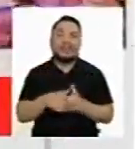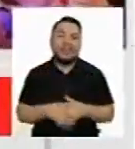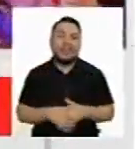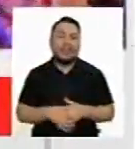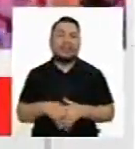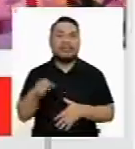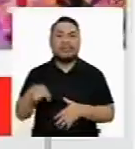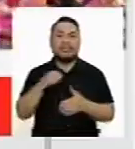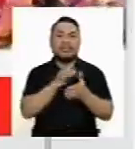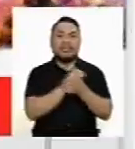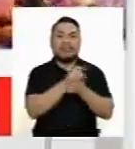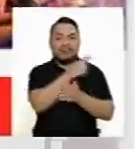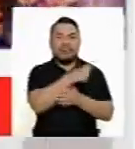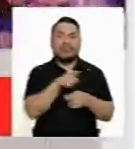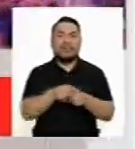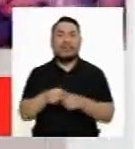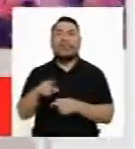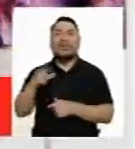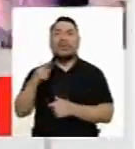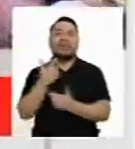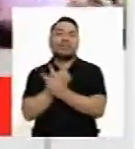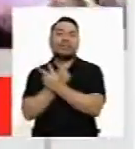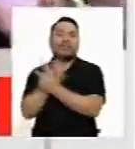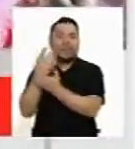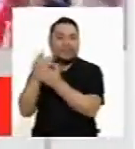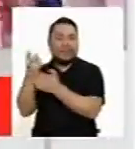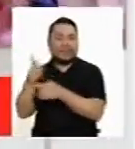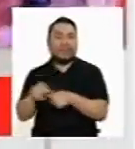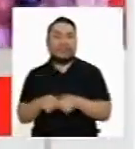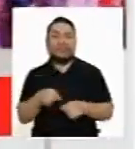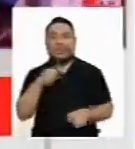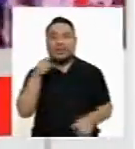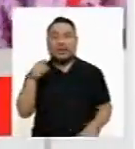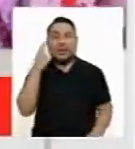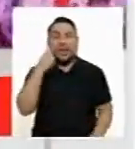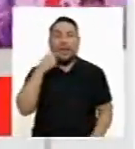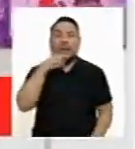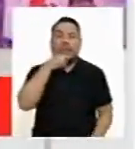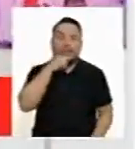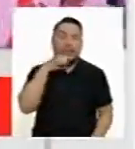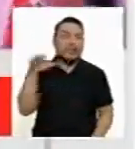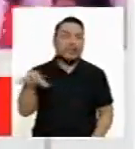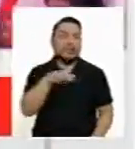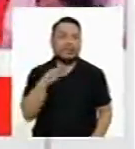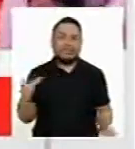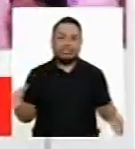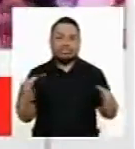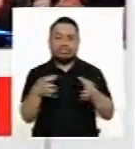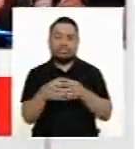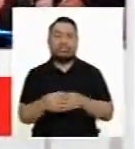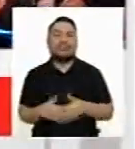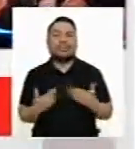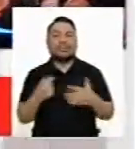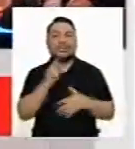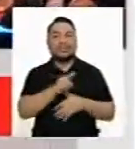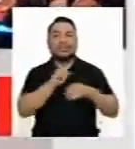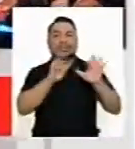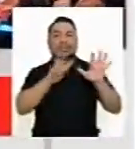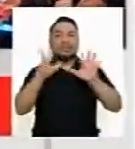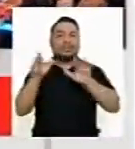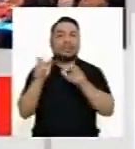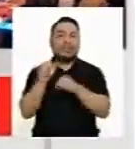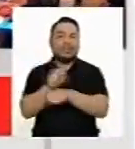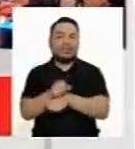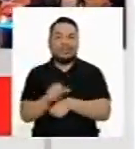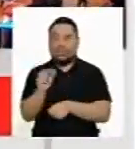Lima, juntaron, claro. Chorrillos, con Lurigancho, las voces región, femeninas, ¿no? Con la voz masculina de un coro polifónico de 198 internos, nada menos. Pero hace